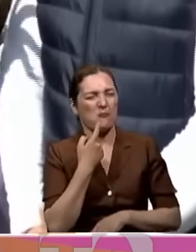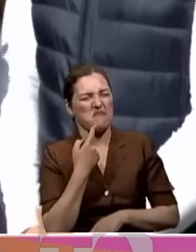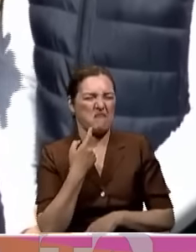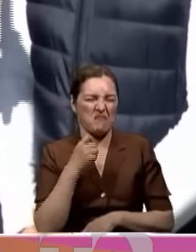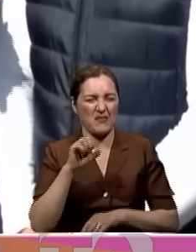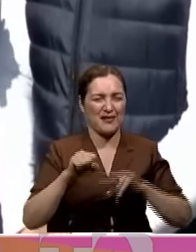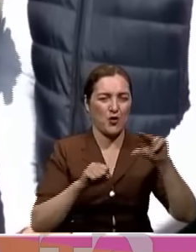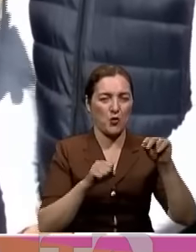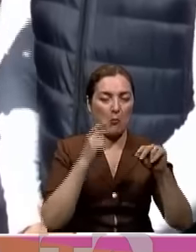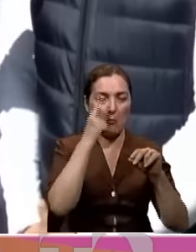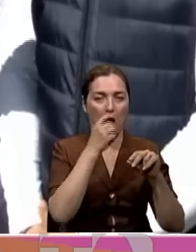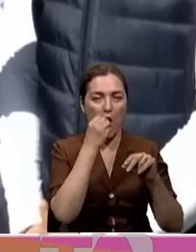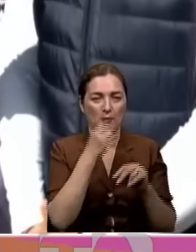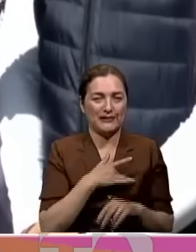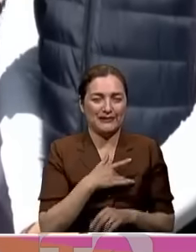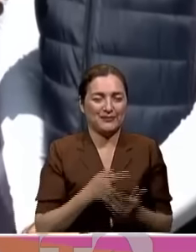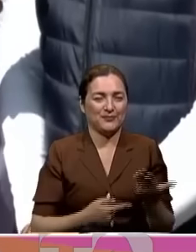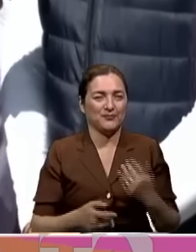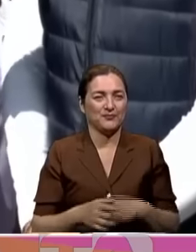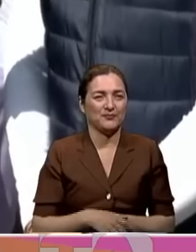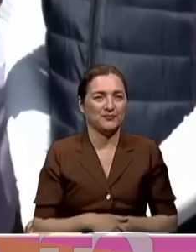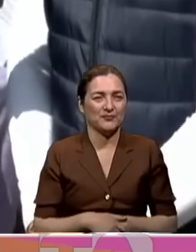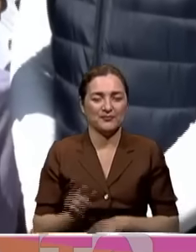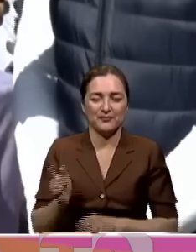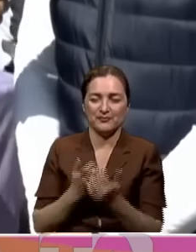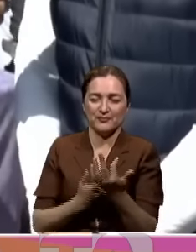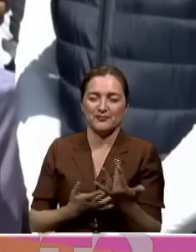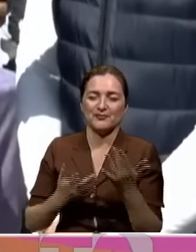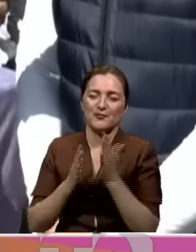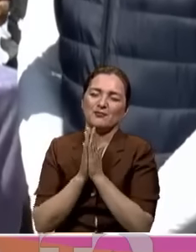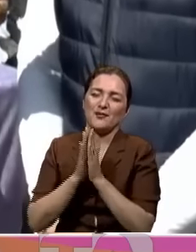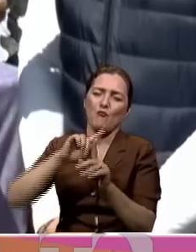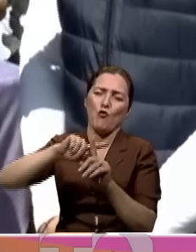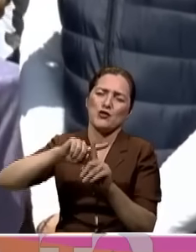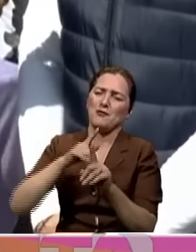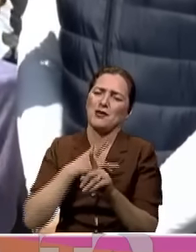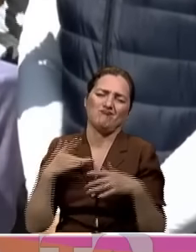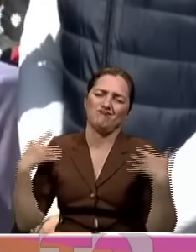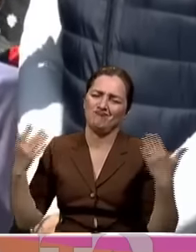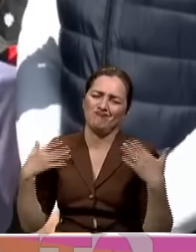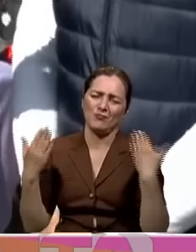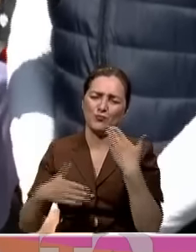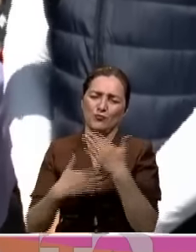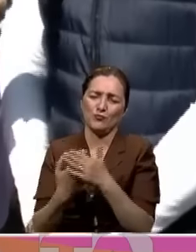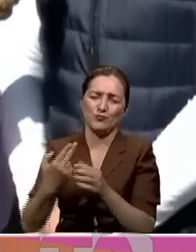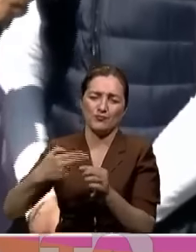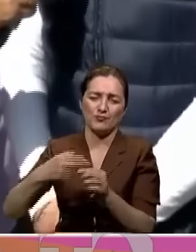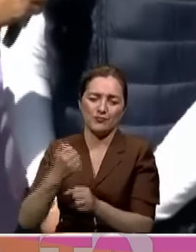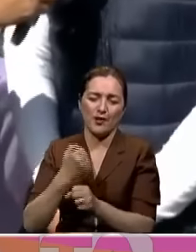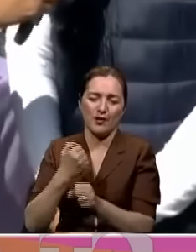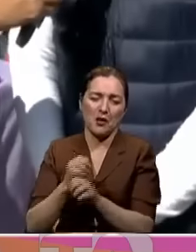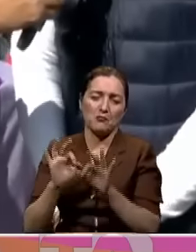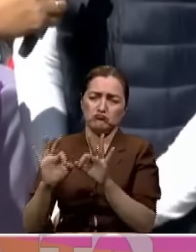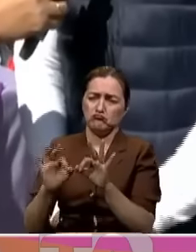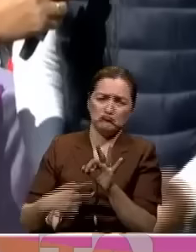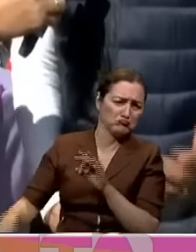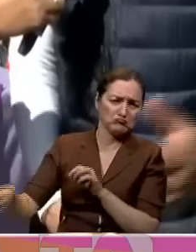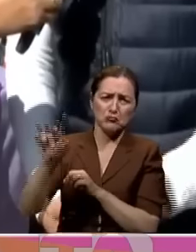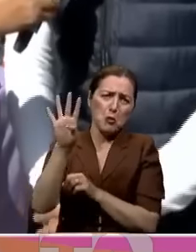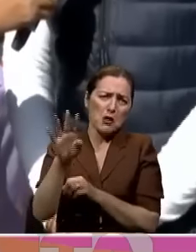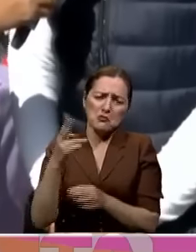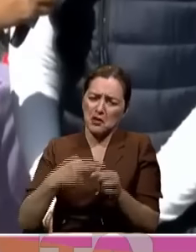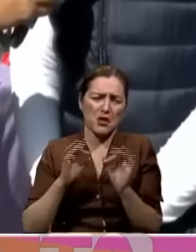no. ¿Qué sientes? Realmente expectativa, pero una expectativa positiva, muy contento. Sé que todos los participantes han hecho un trabajo espectacular. Y en ese